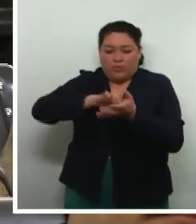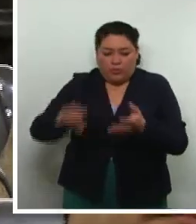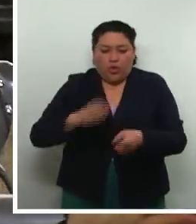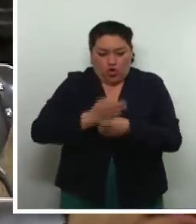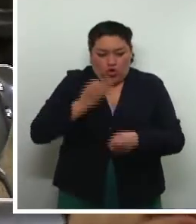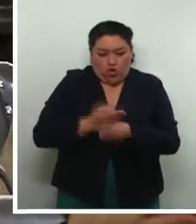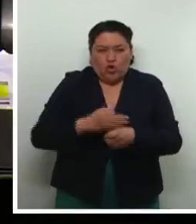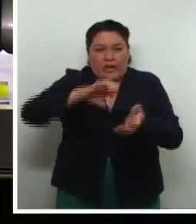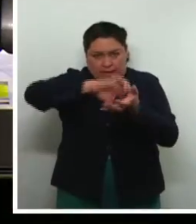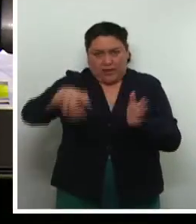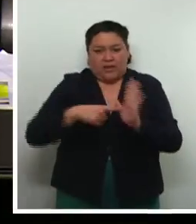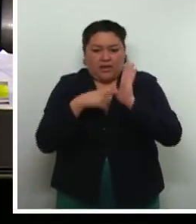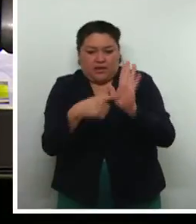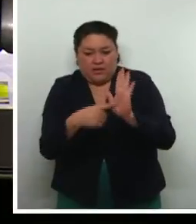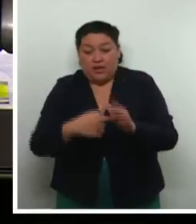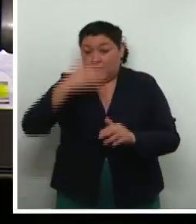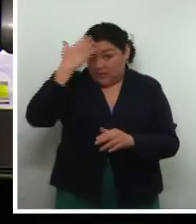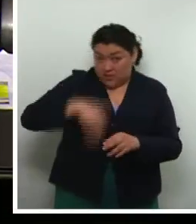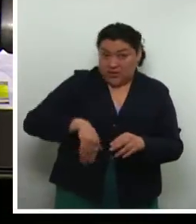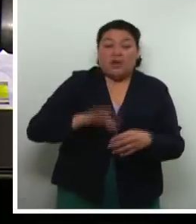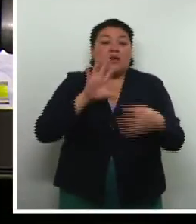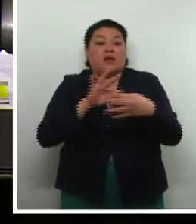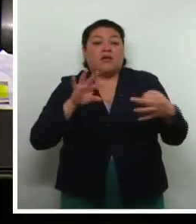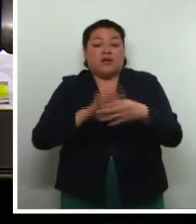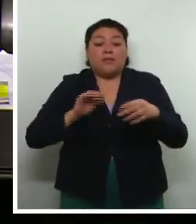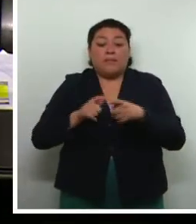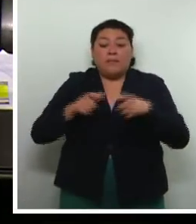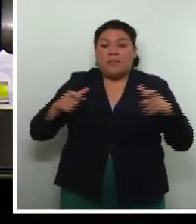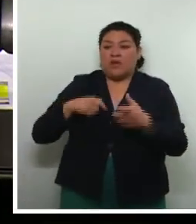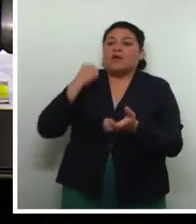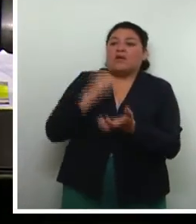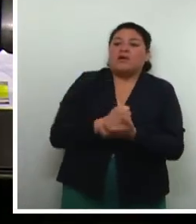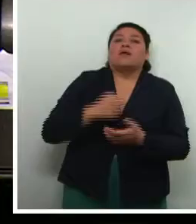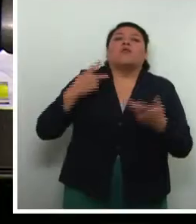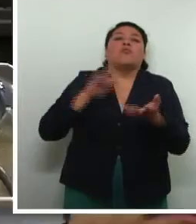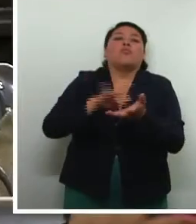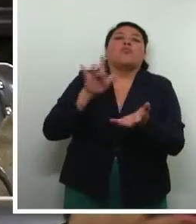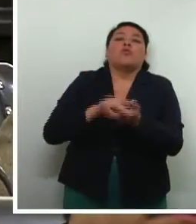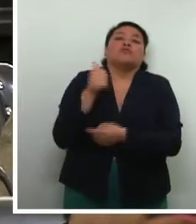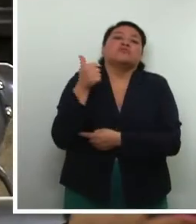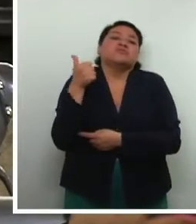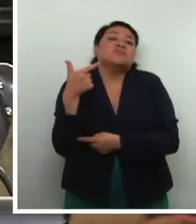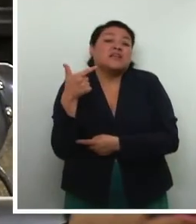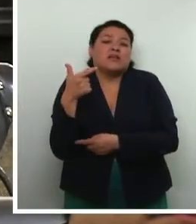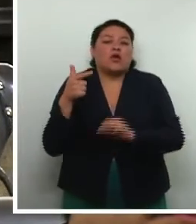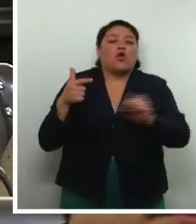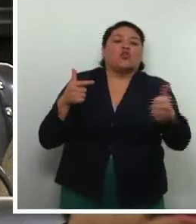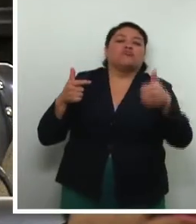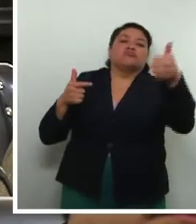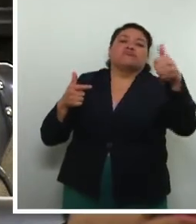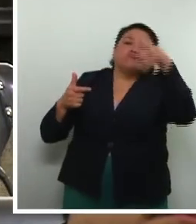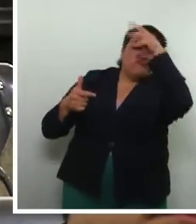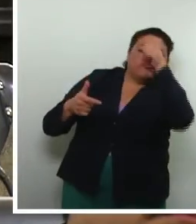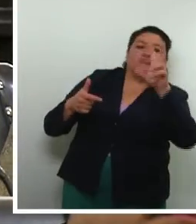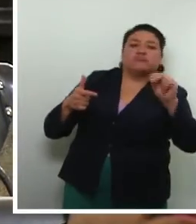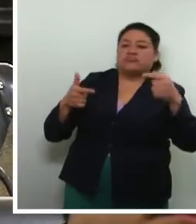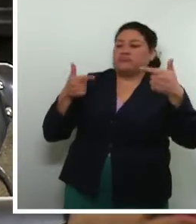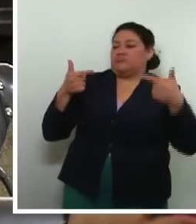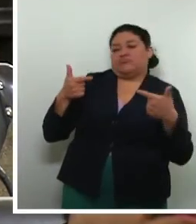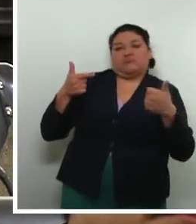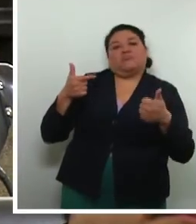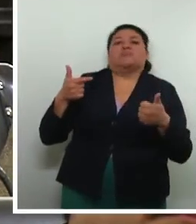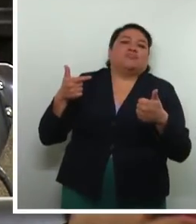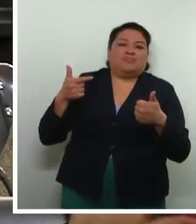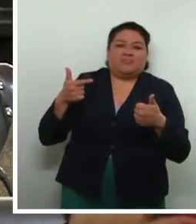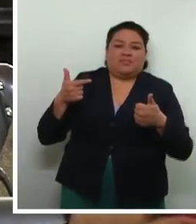de ejemplo que varias de ellas obtuvieron mayorías de 7 votos contra 6. Y creo que eso es muy claro para que no sea